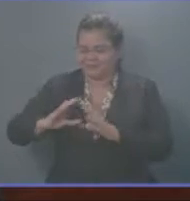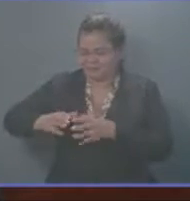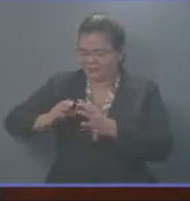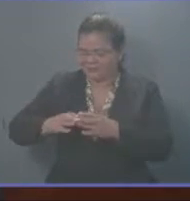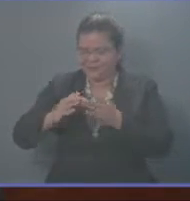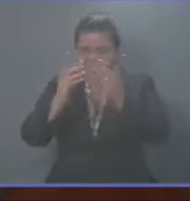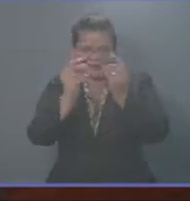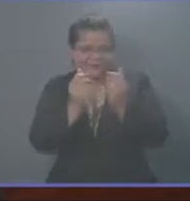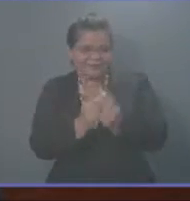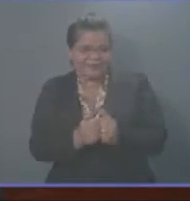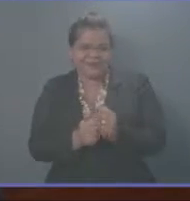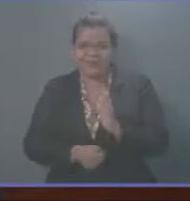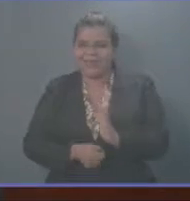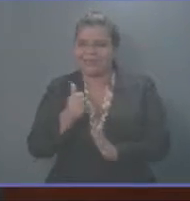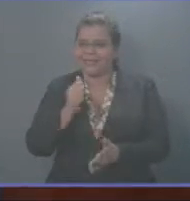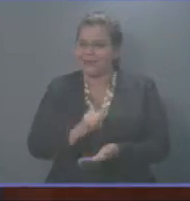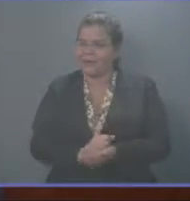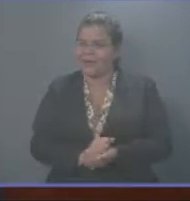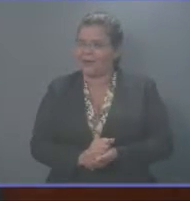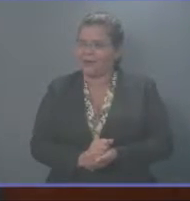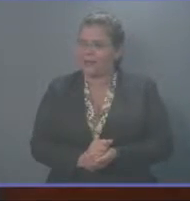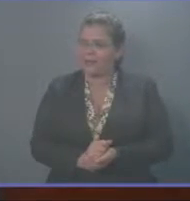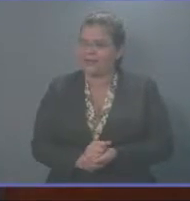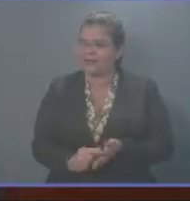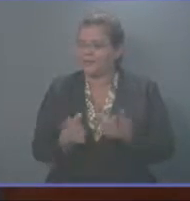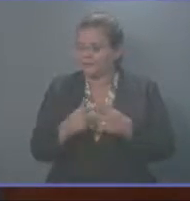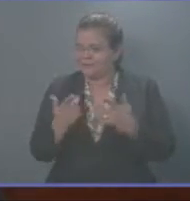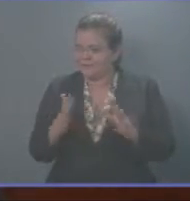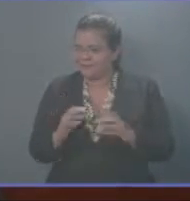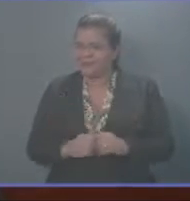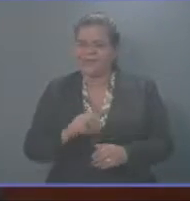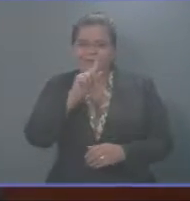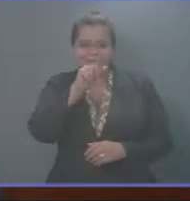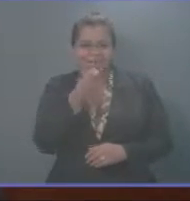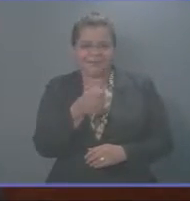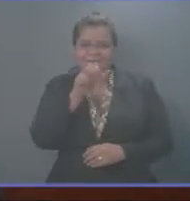y Especial del Presupuesto se refiere al expediente número